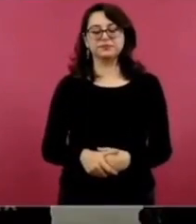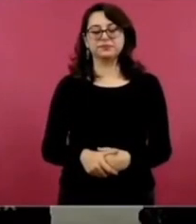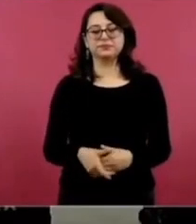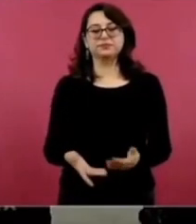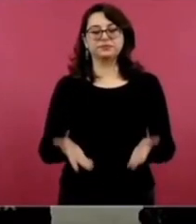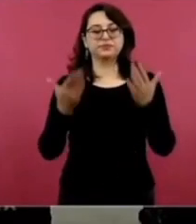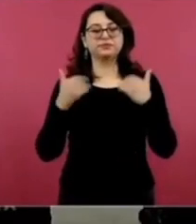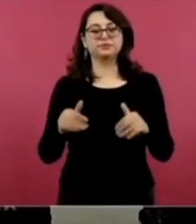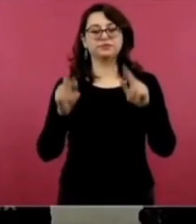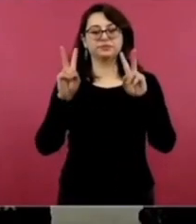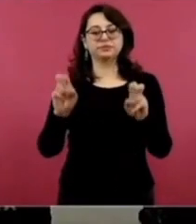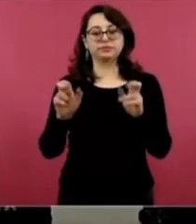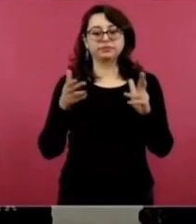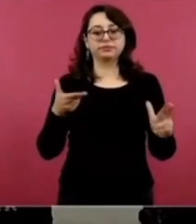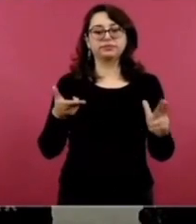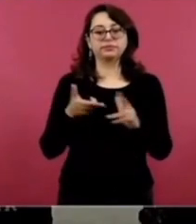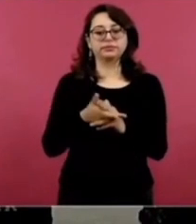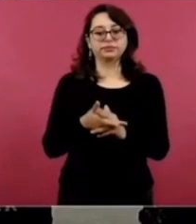homicidios, a ver,